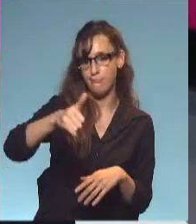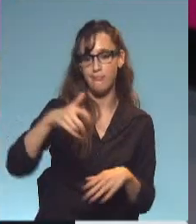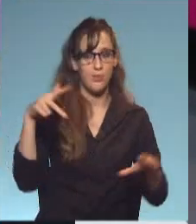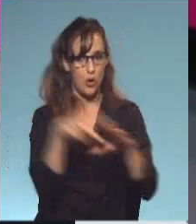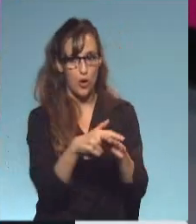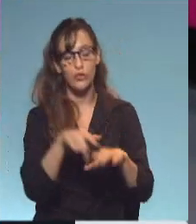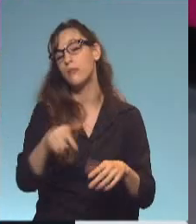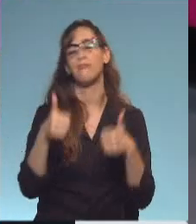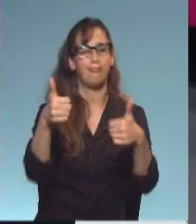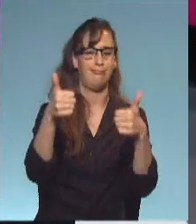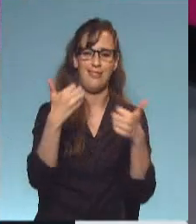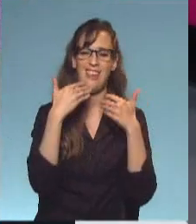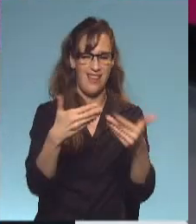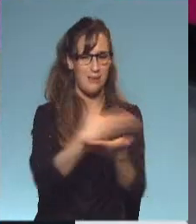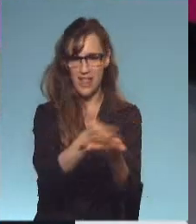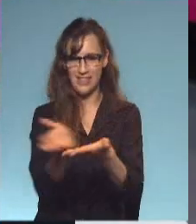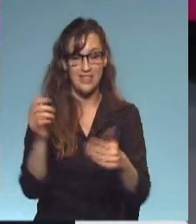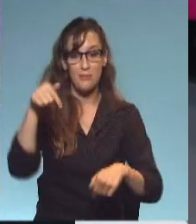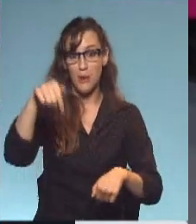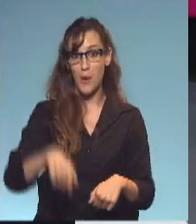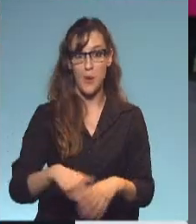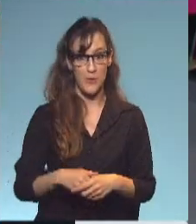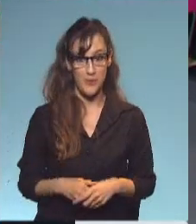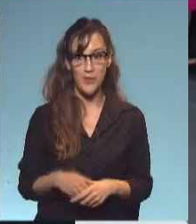Excelente la participación de todos. El diabólico.